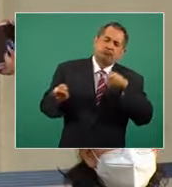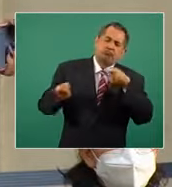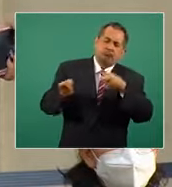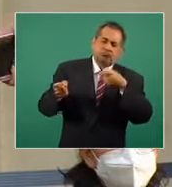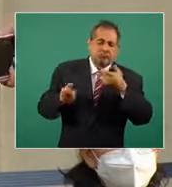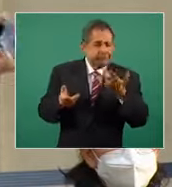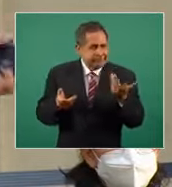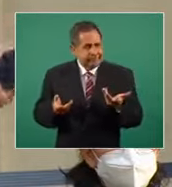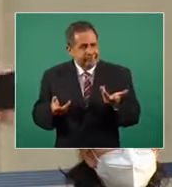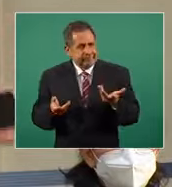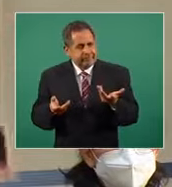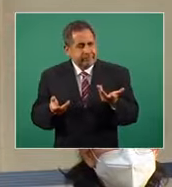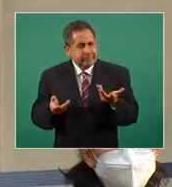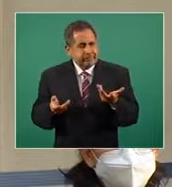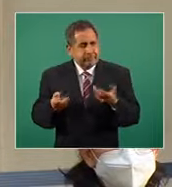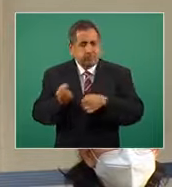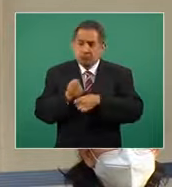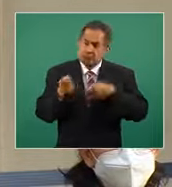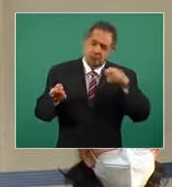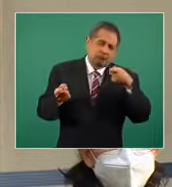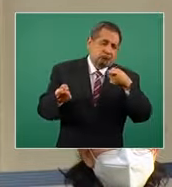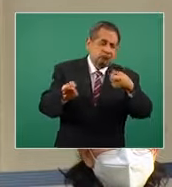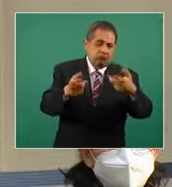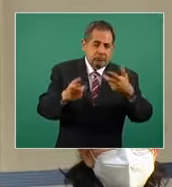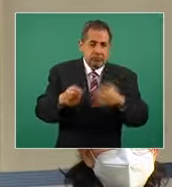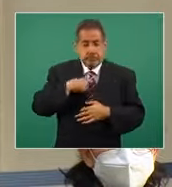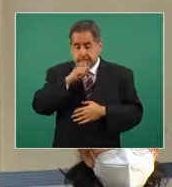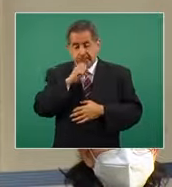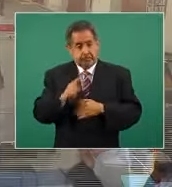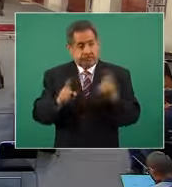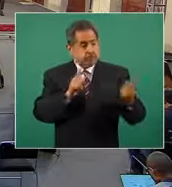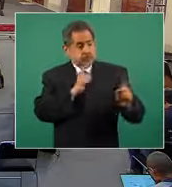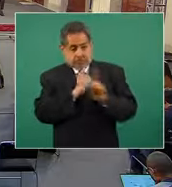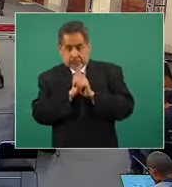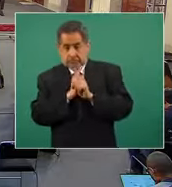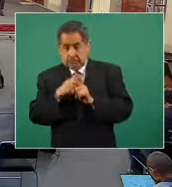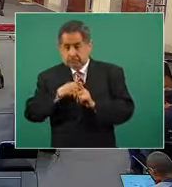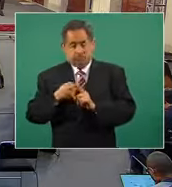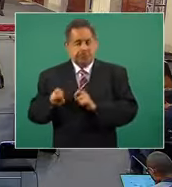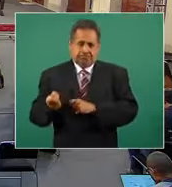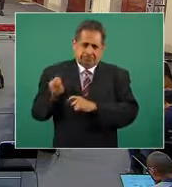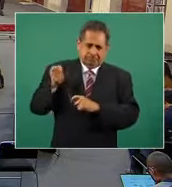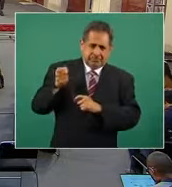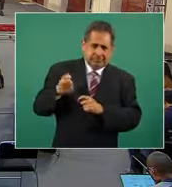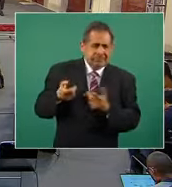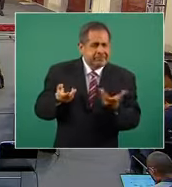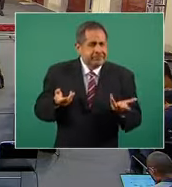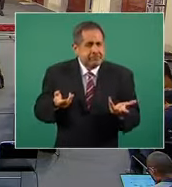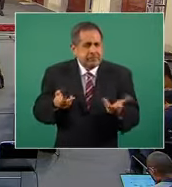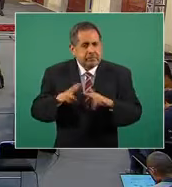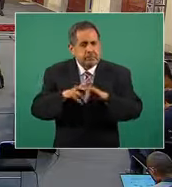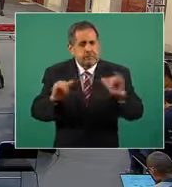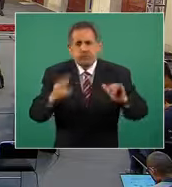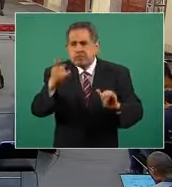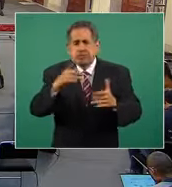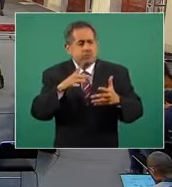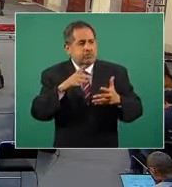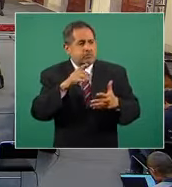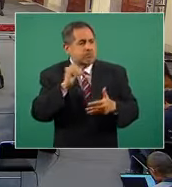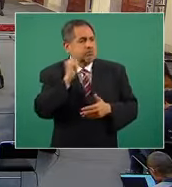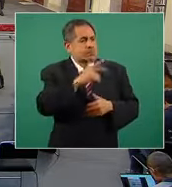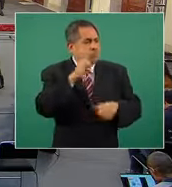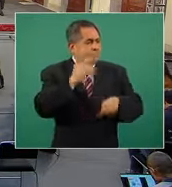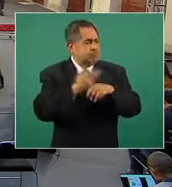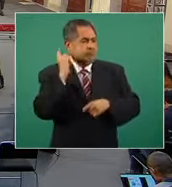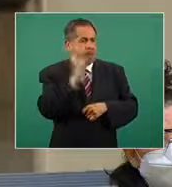repaleadas con armas de fuego, y lo mío fue directo, la agresión fue directa, no haya ni una persona que se